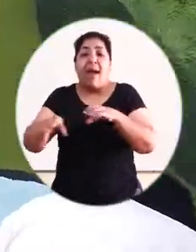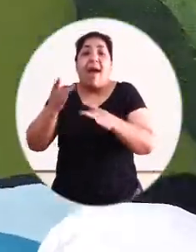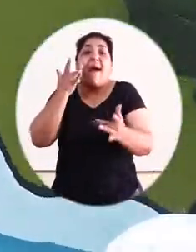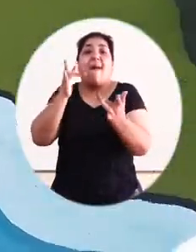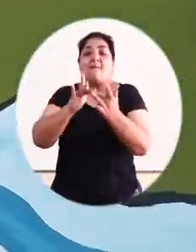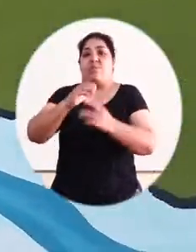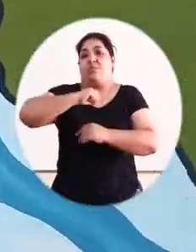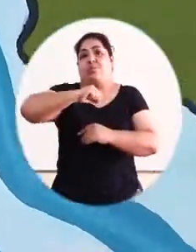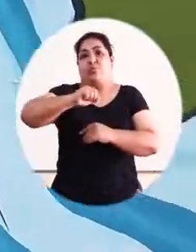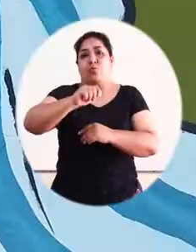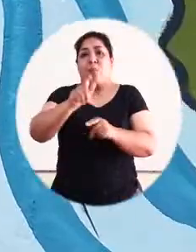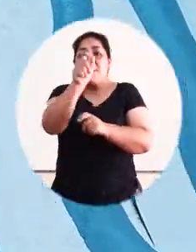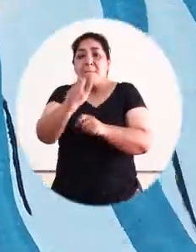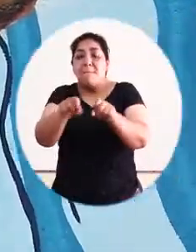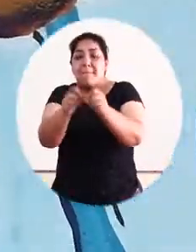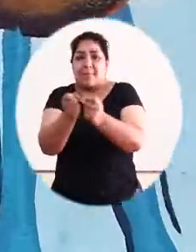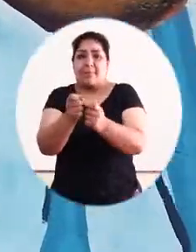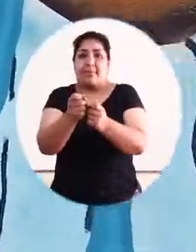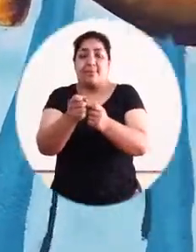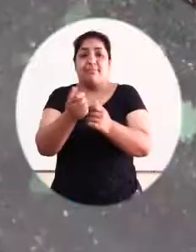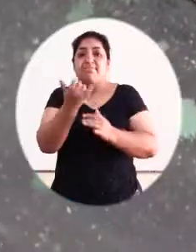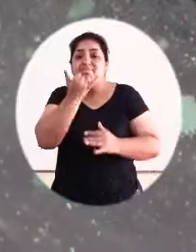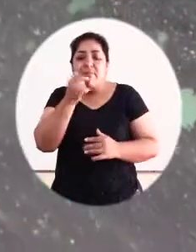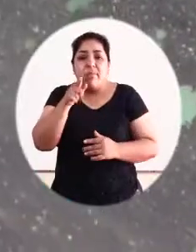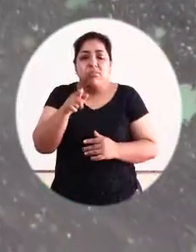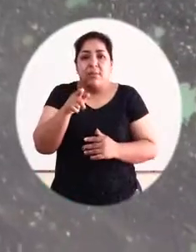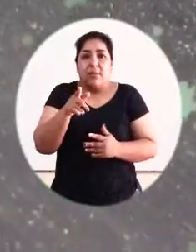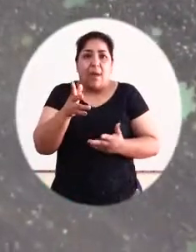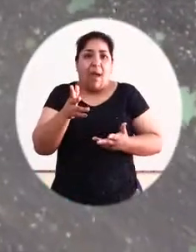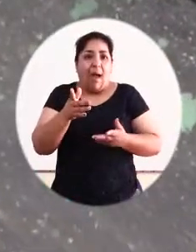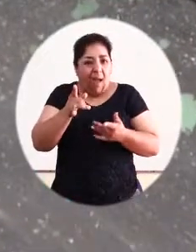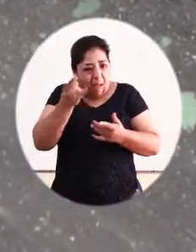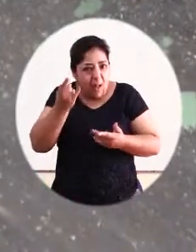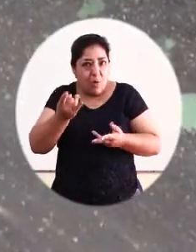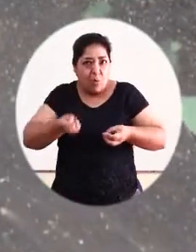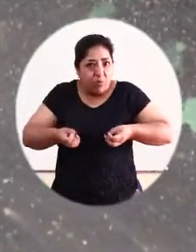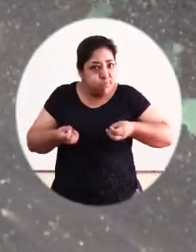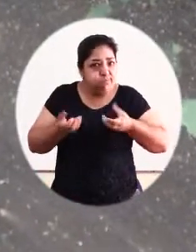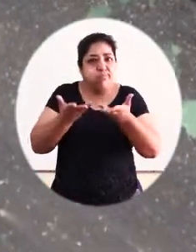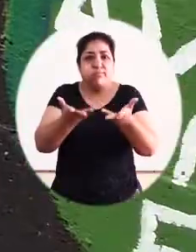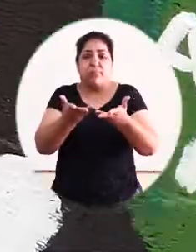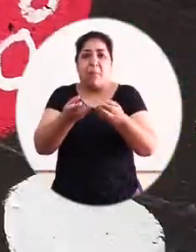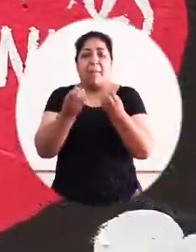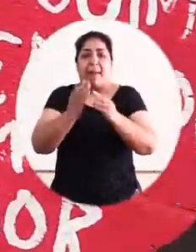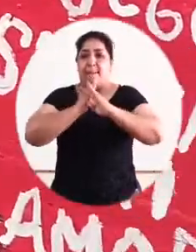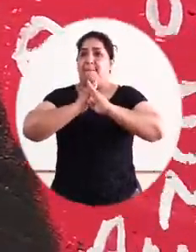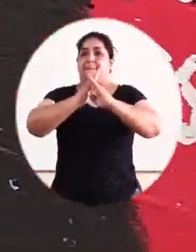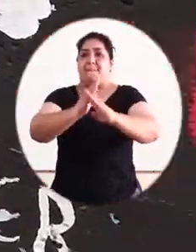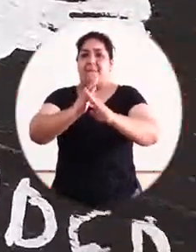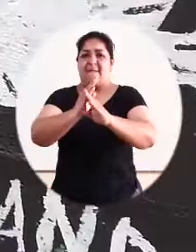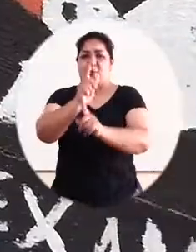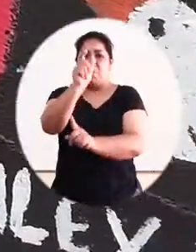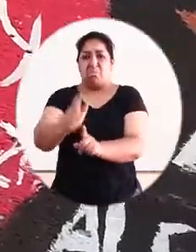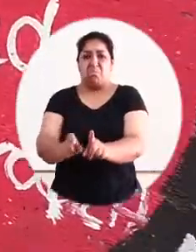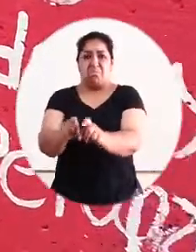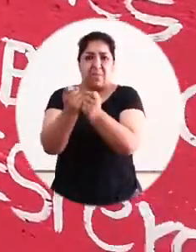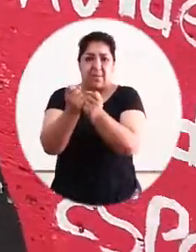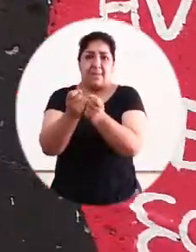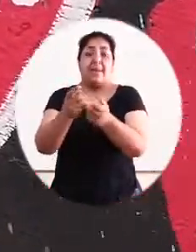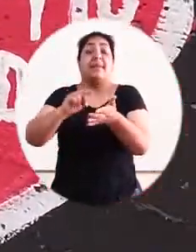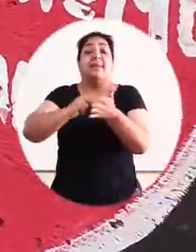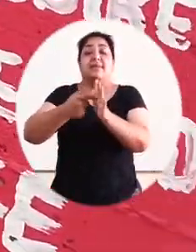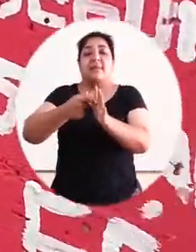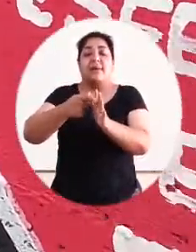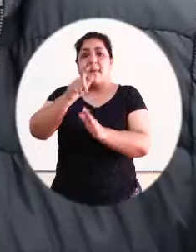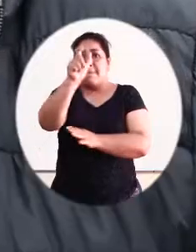por los derechos de las víctimas aquí el corte es quien de algún modo contribuye a evitar que haya más víctimas y quien